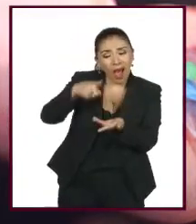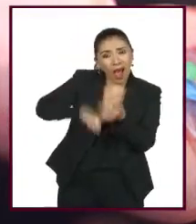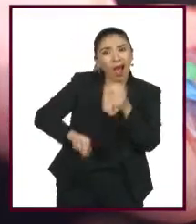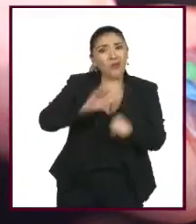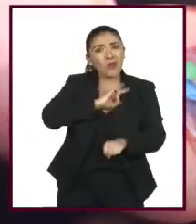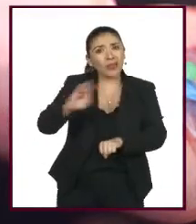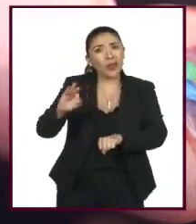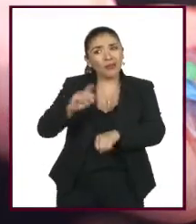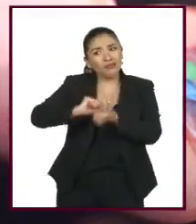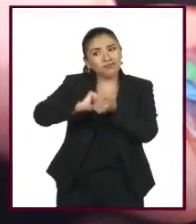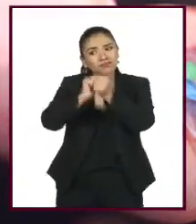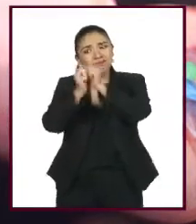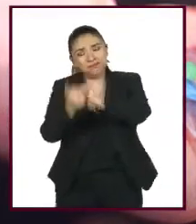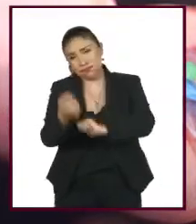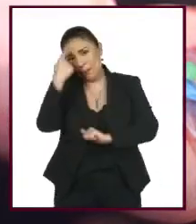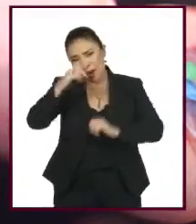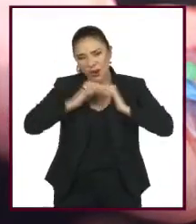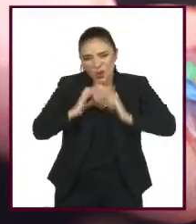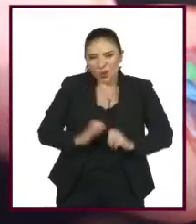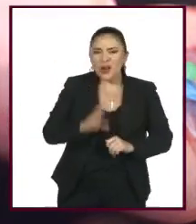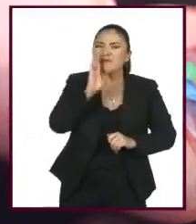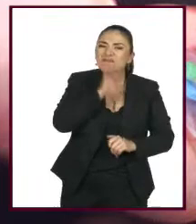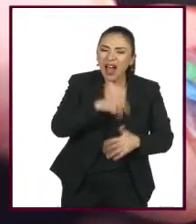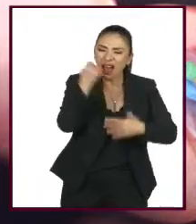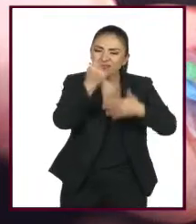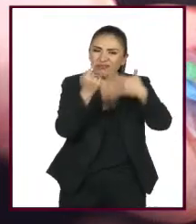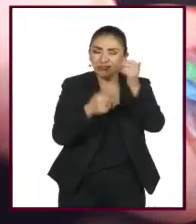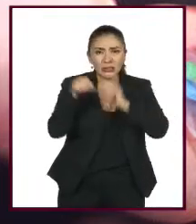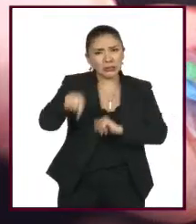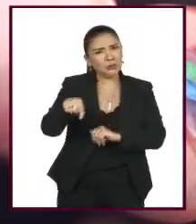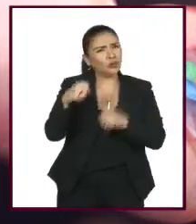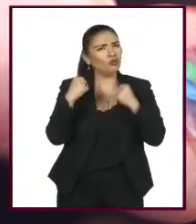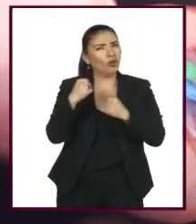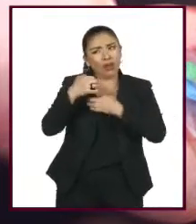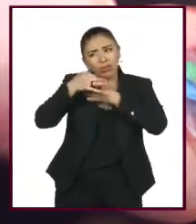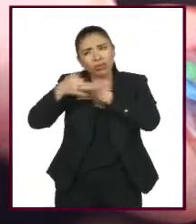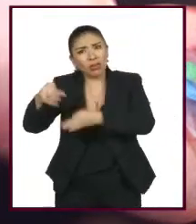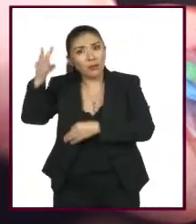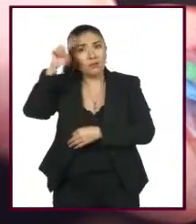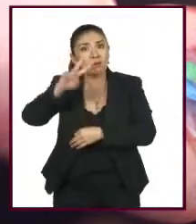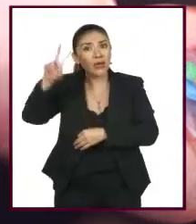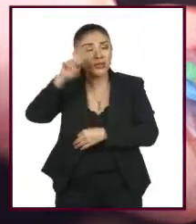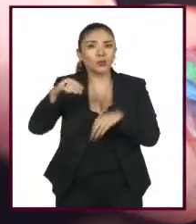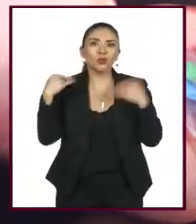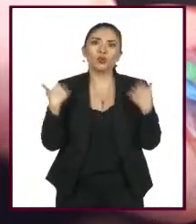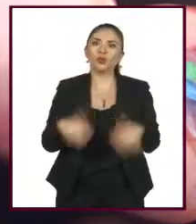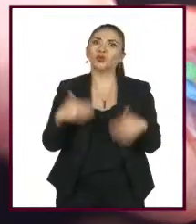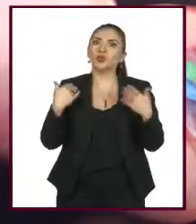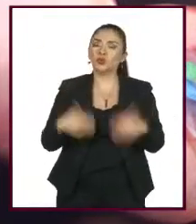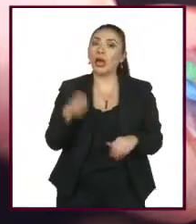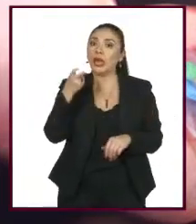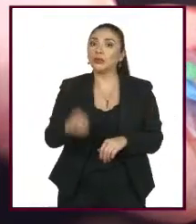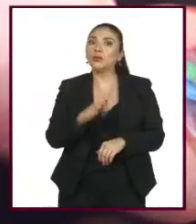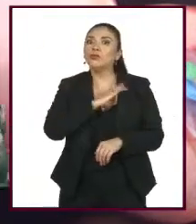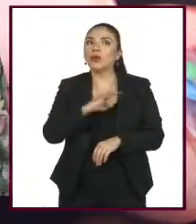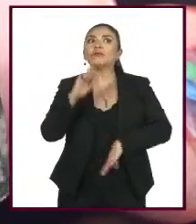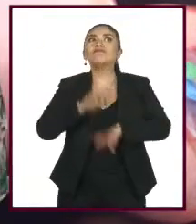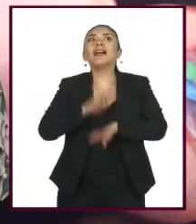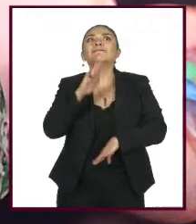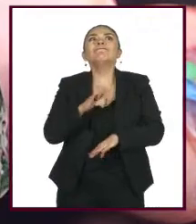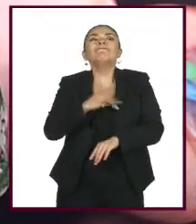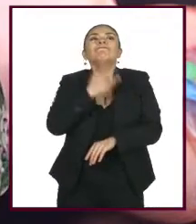repercusiones que tiene en nuestro sistema. Es sumamente adictivo, ya escuchamos, es sumamente adictivo y nos ocasiona